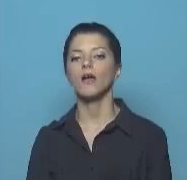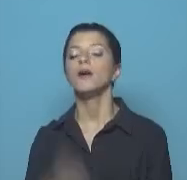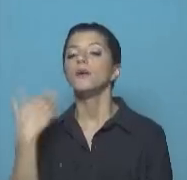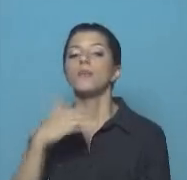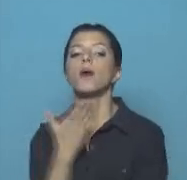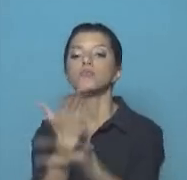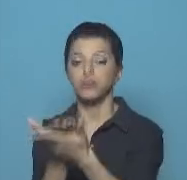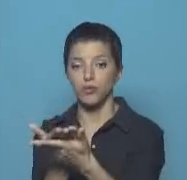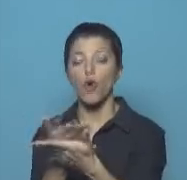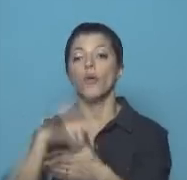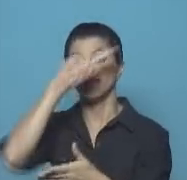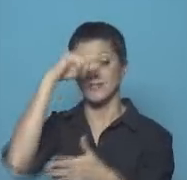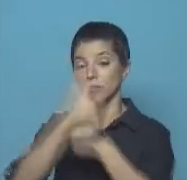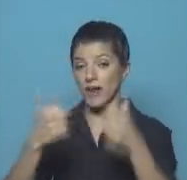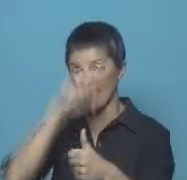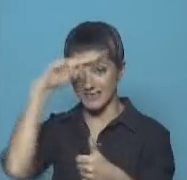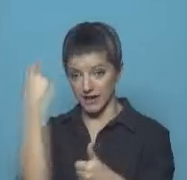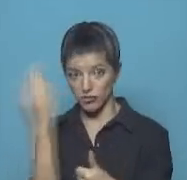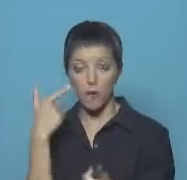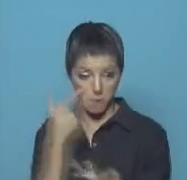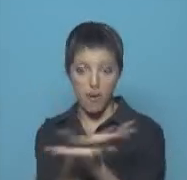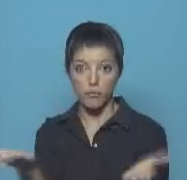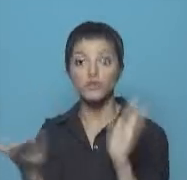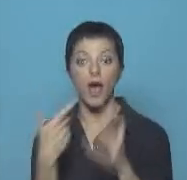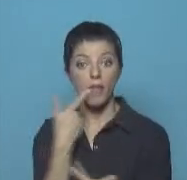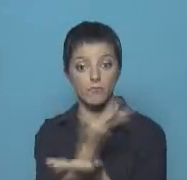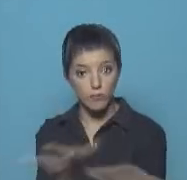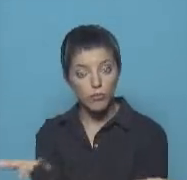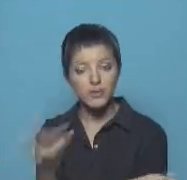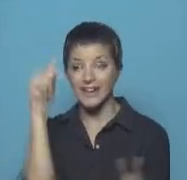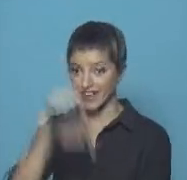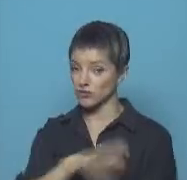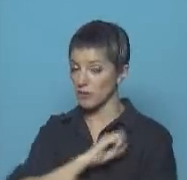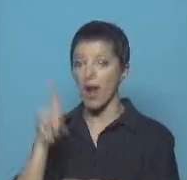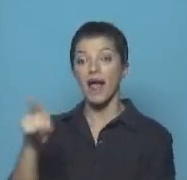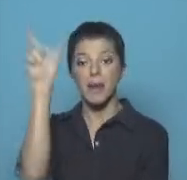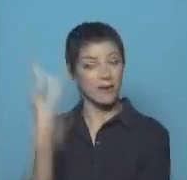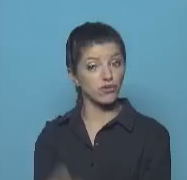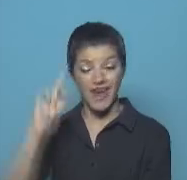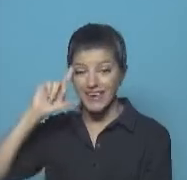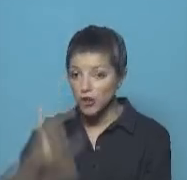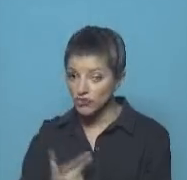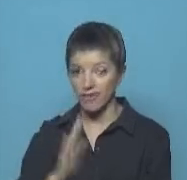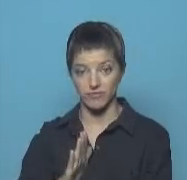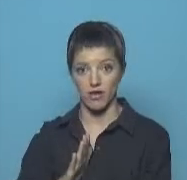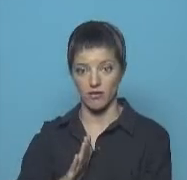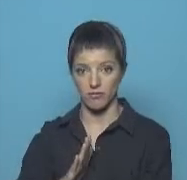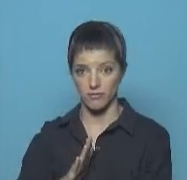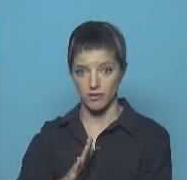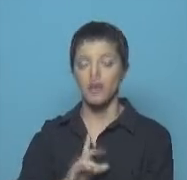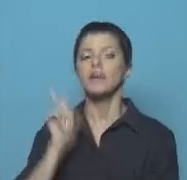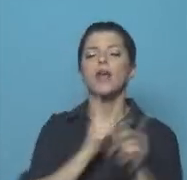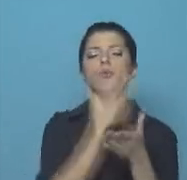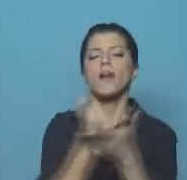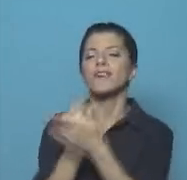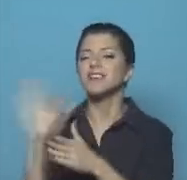o en tribunales internacionales, vamos a demostrar lo que siempre dije, que esto es una causa nula y que Mangieri es inocente, y que se dieron irregularidades